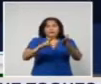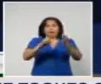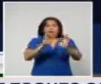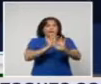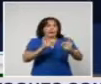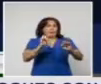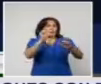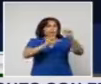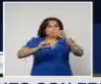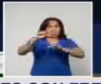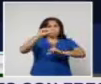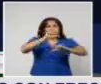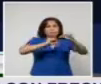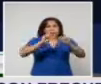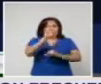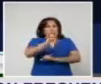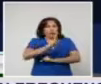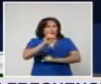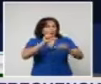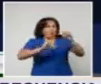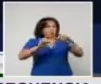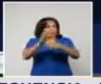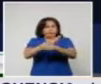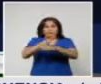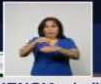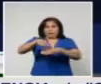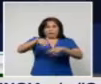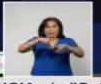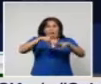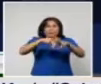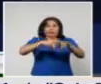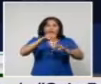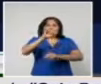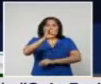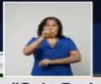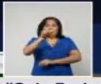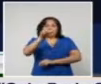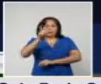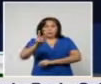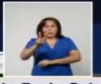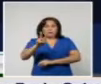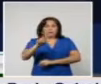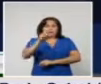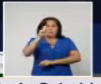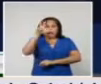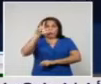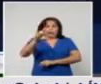Epidemiología y Microbiología de La Habana 712, el de Villa Clara